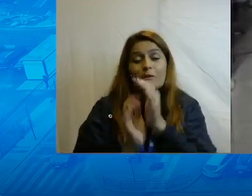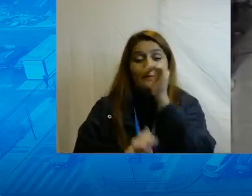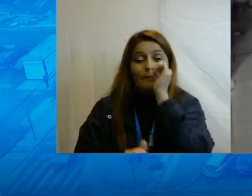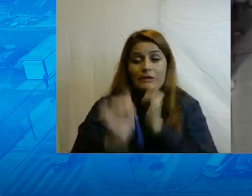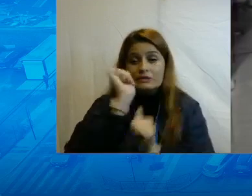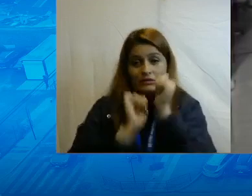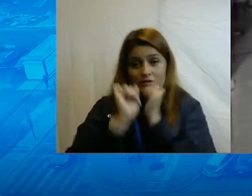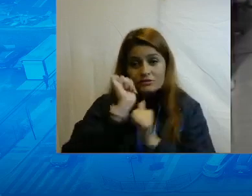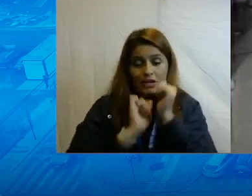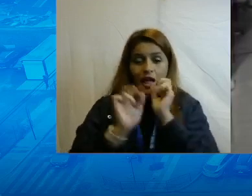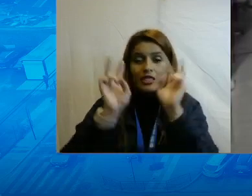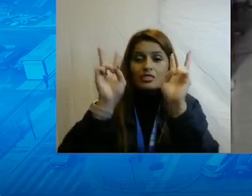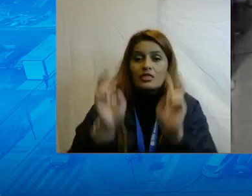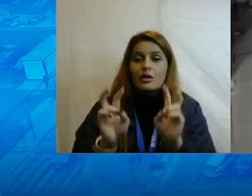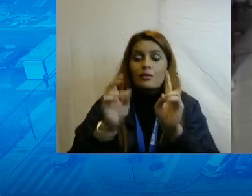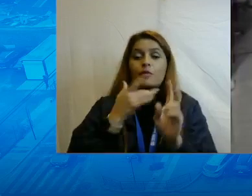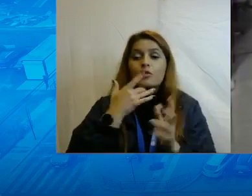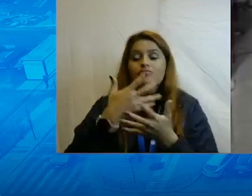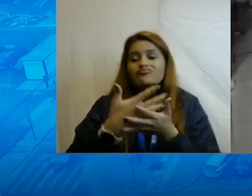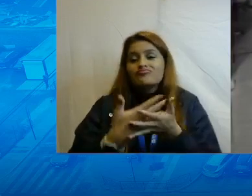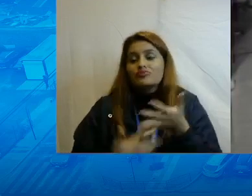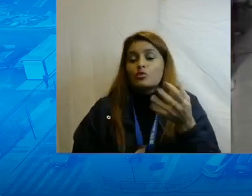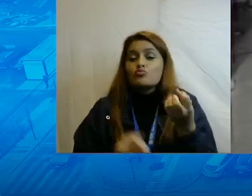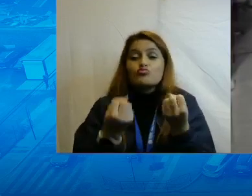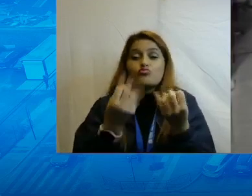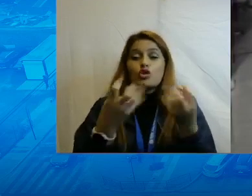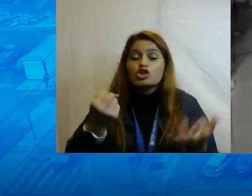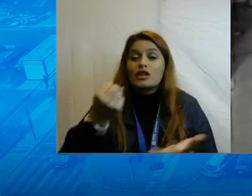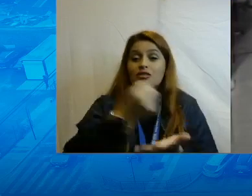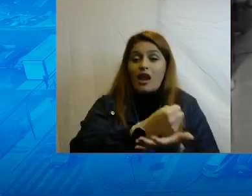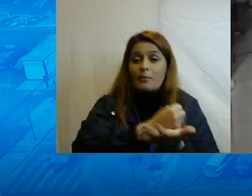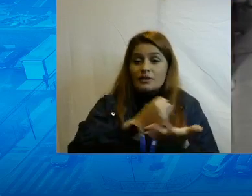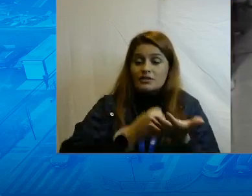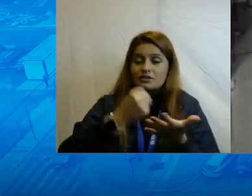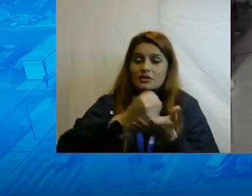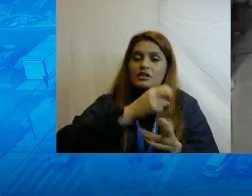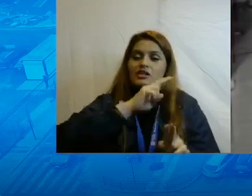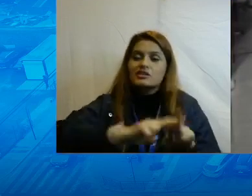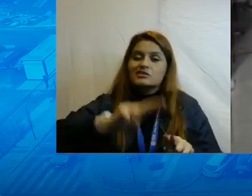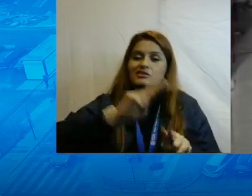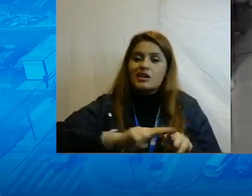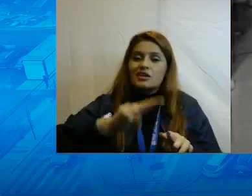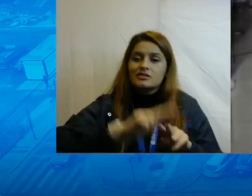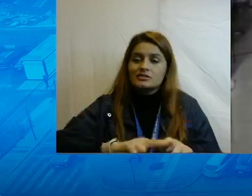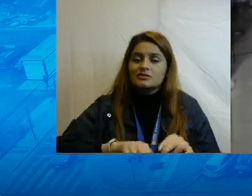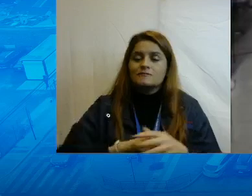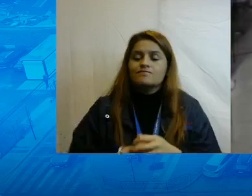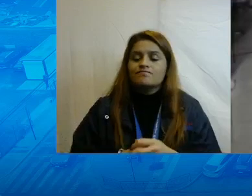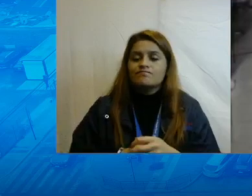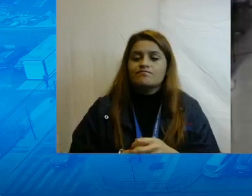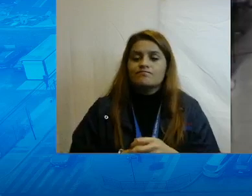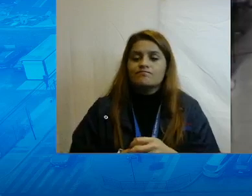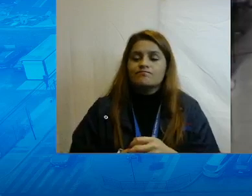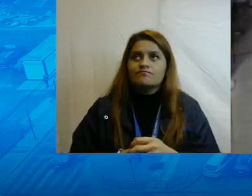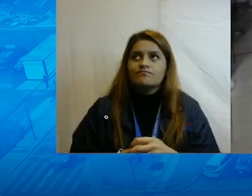al respecto, porque hay varios trámites que se están realizando y quizás hacer este informe también va